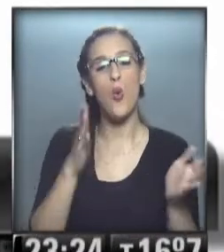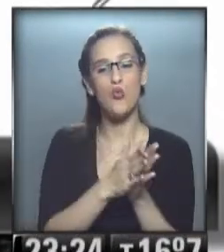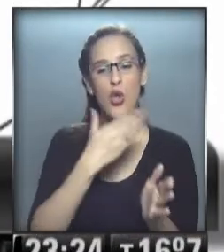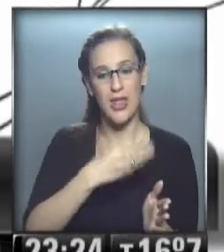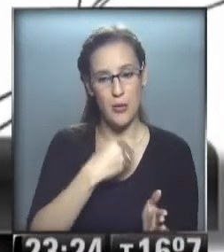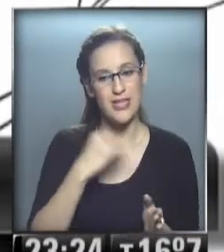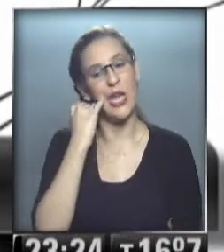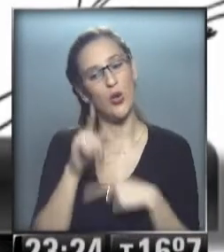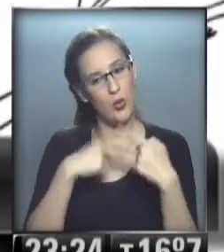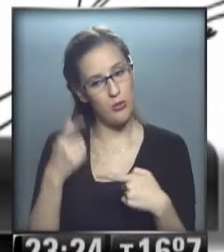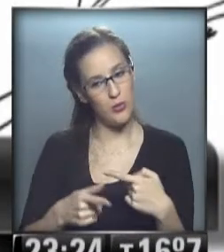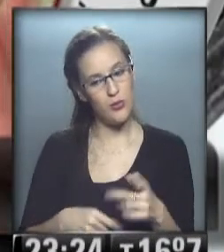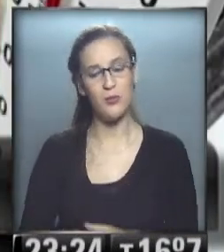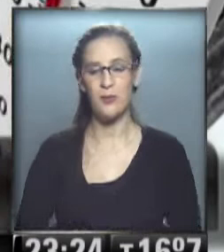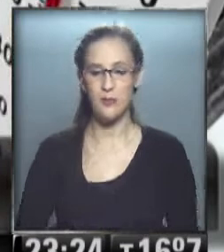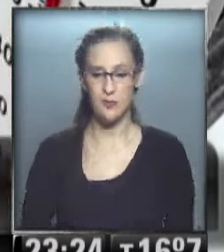vayan.